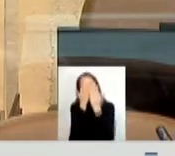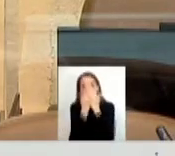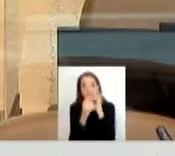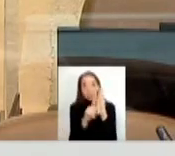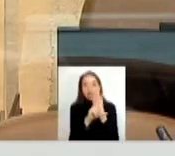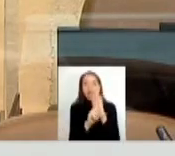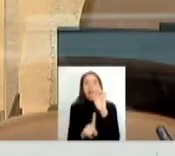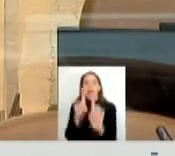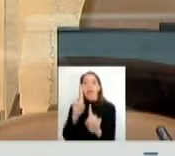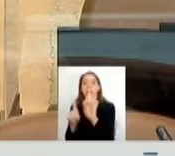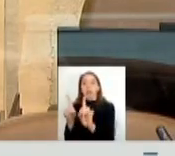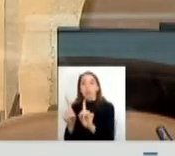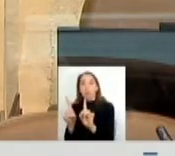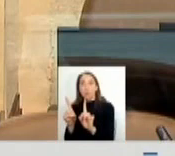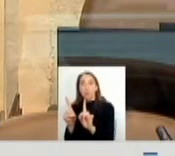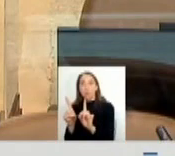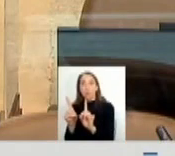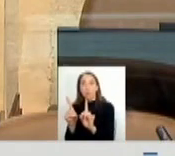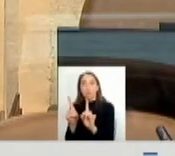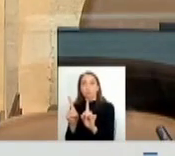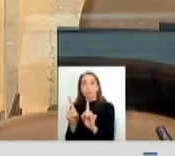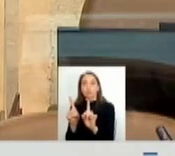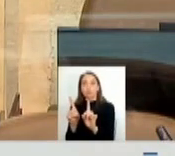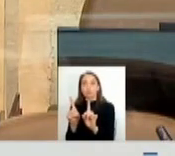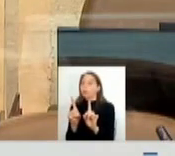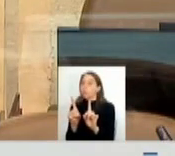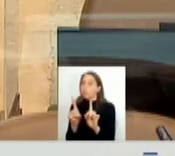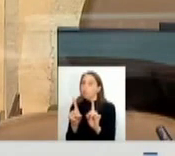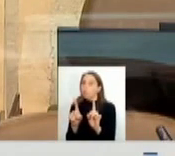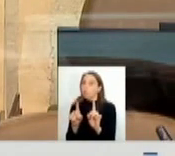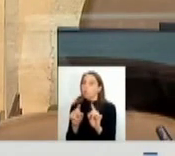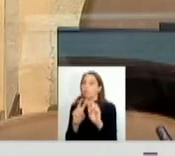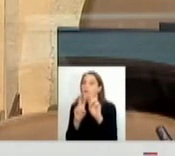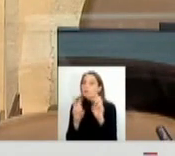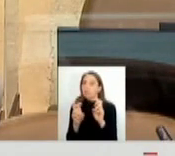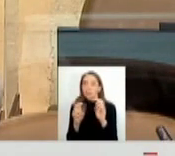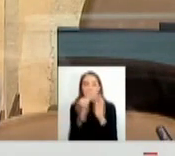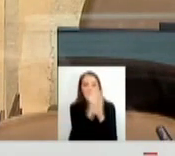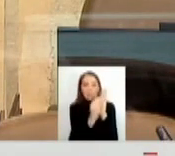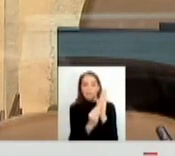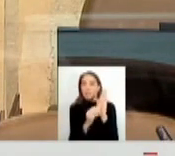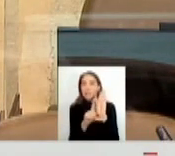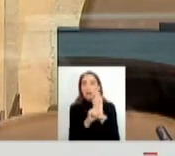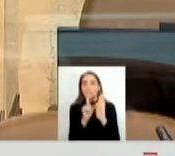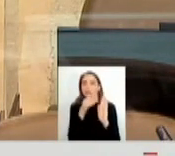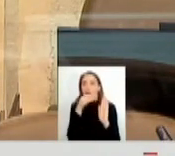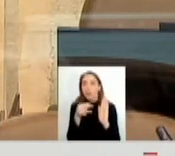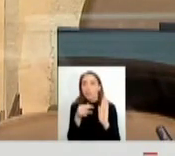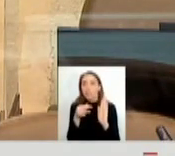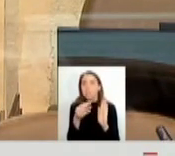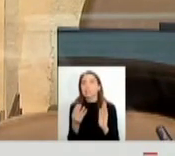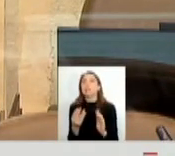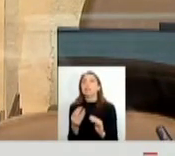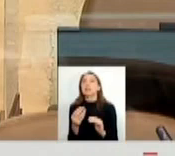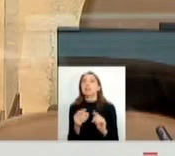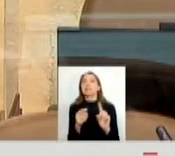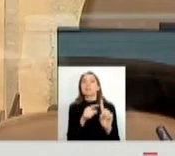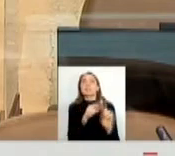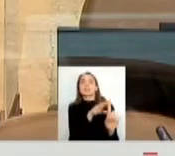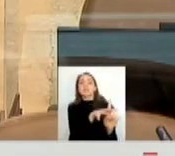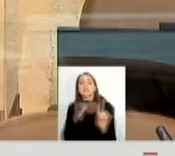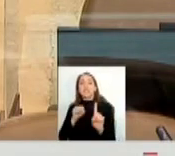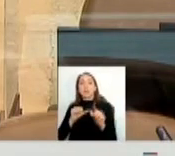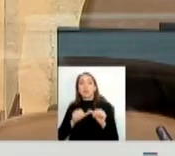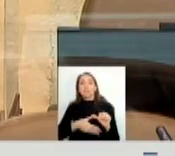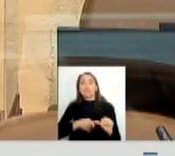generan incluso fricciones jurídicas, figuras inexistentes, no sé, como la del secuestro permanente, por ejemplo,